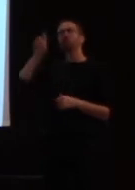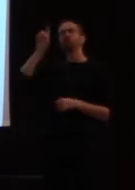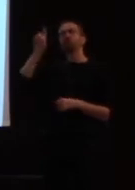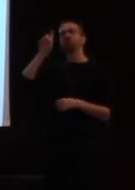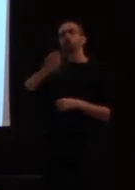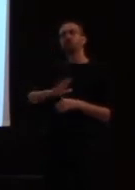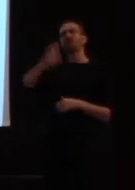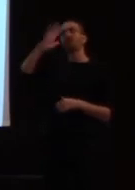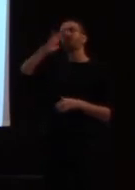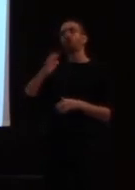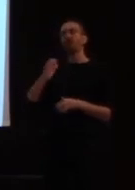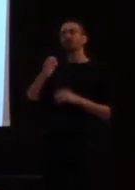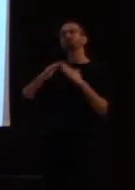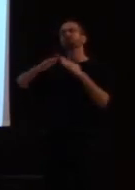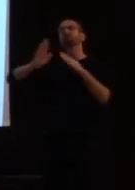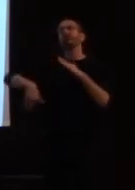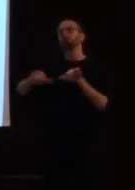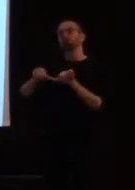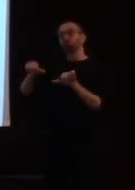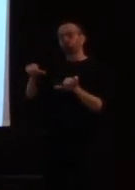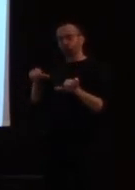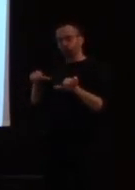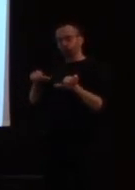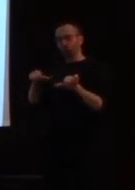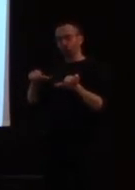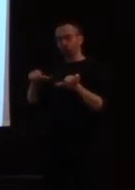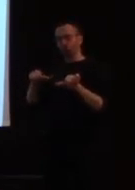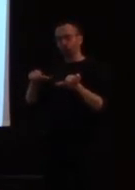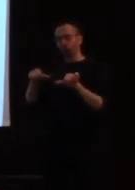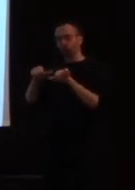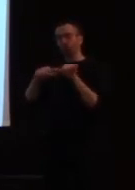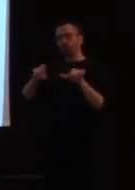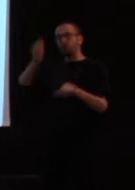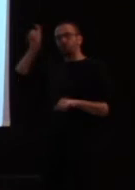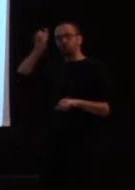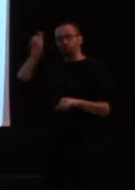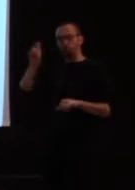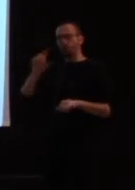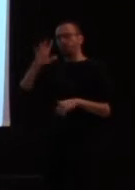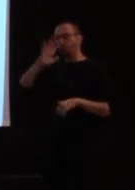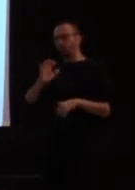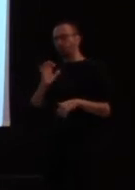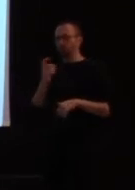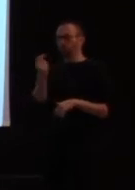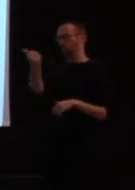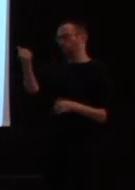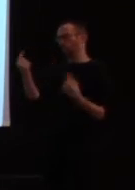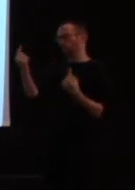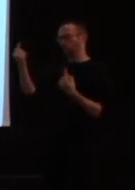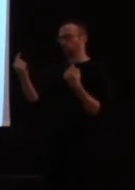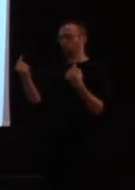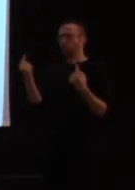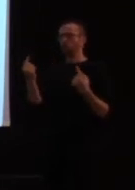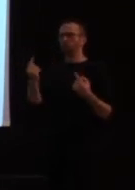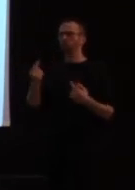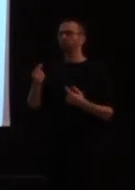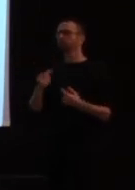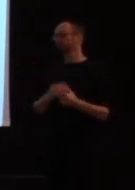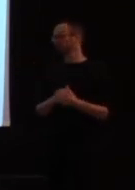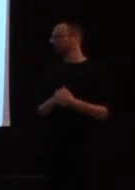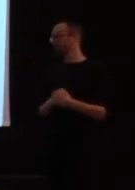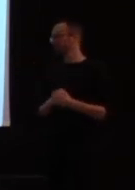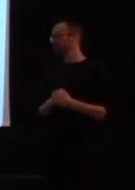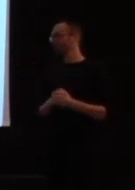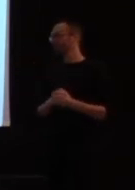menos de 5 años que impartís clase? Menos de 5 años, por ahí, por aquí, mirador, por allí, allá abajo,